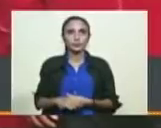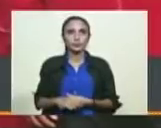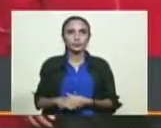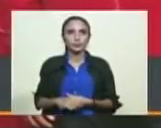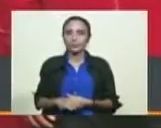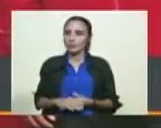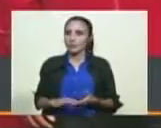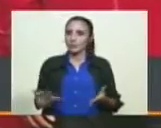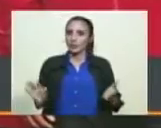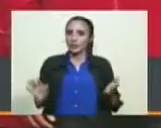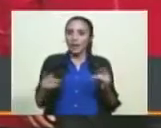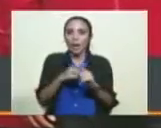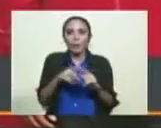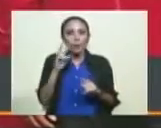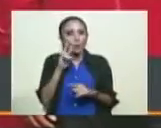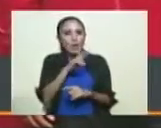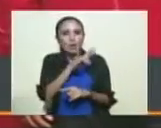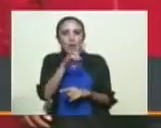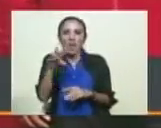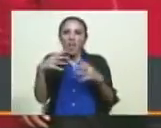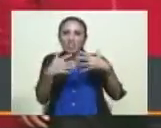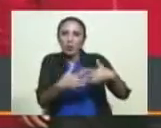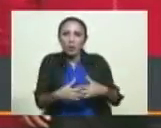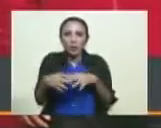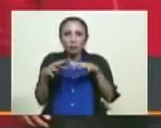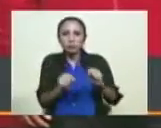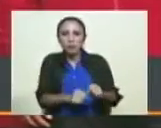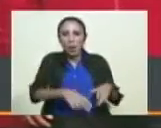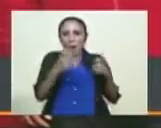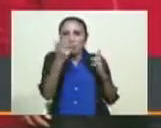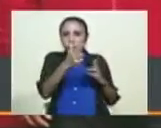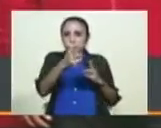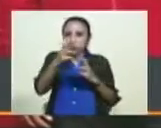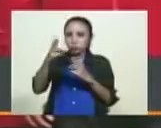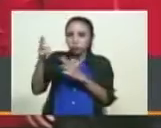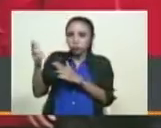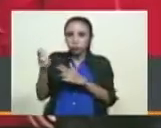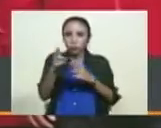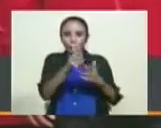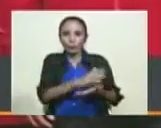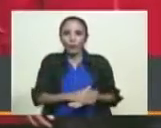Y él, al ver lo cruel del tratamiento